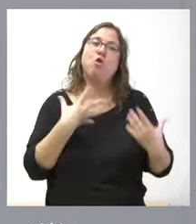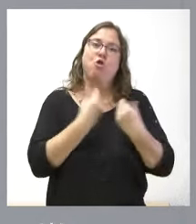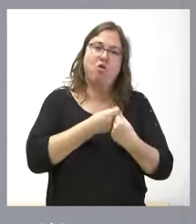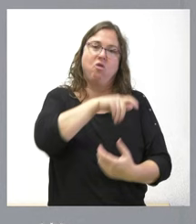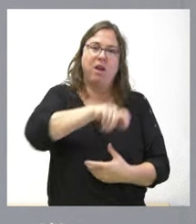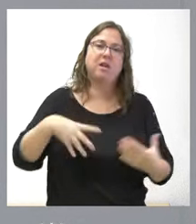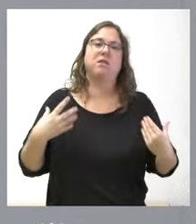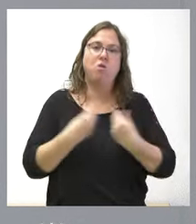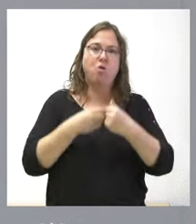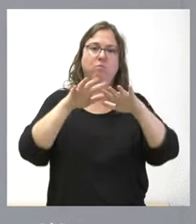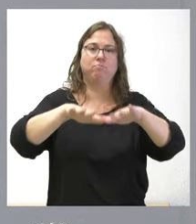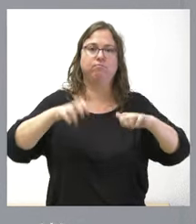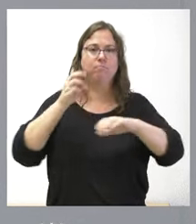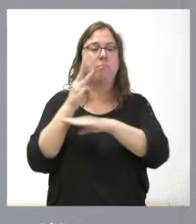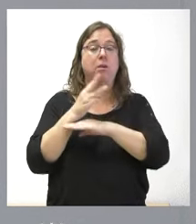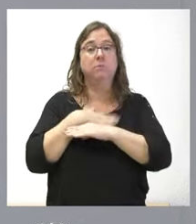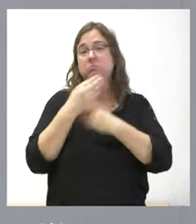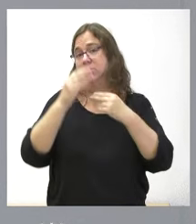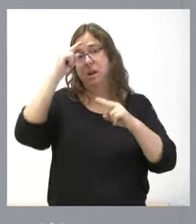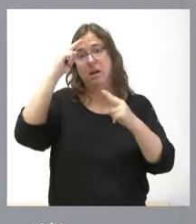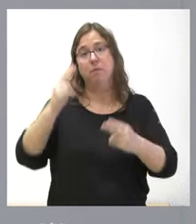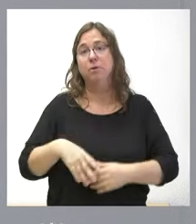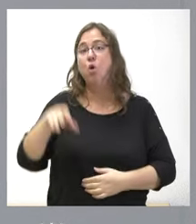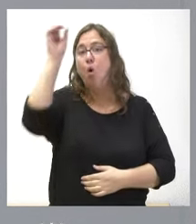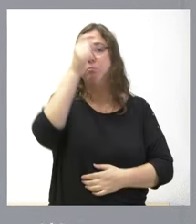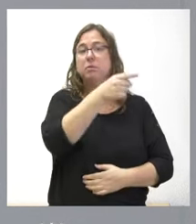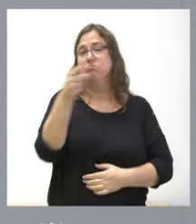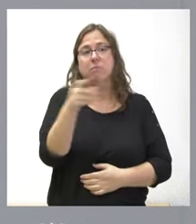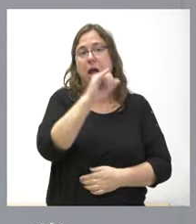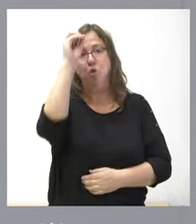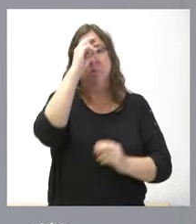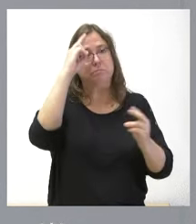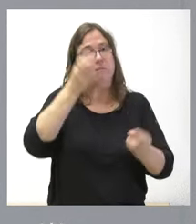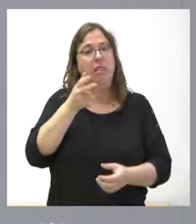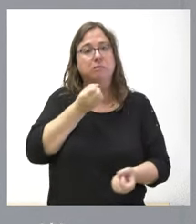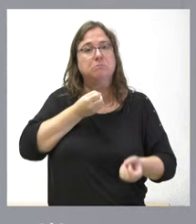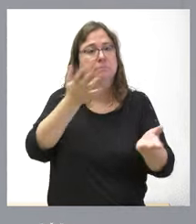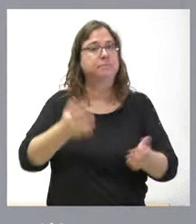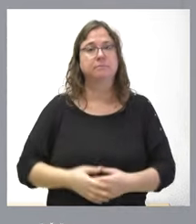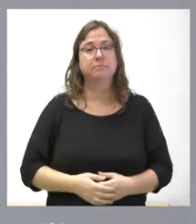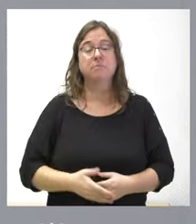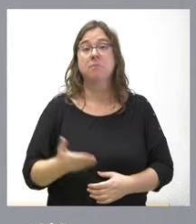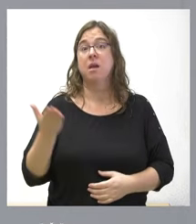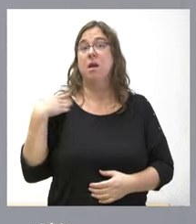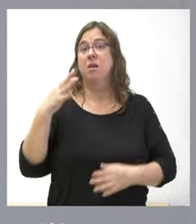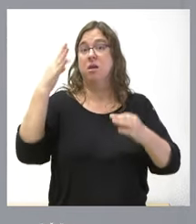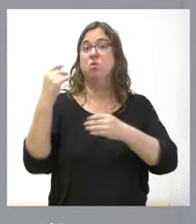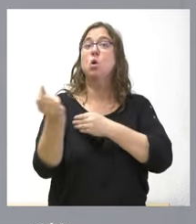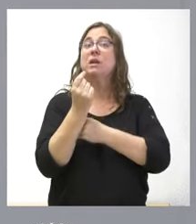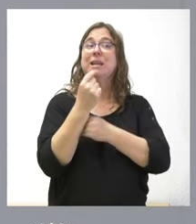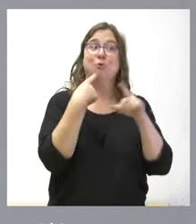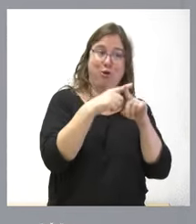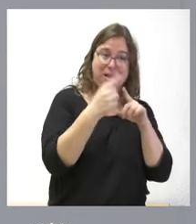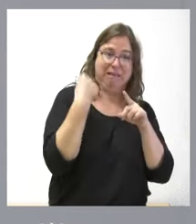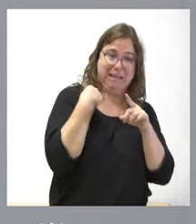gobernar con el parlamento y por tanto lo hacemos desde el respeto todo el mundo tiene la opinión que tiene tiene el derecho a expresarlo ahora han visto que ayer mismo se nos criticó por una cosa y por la